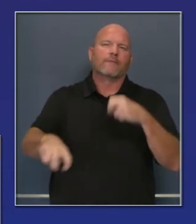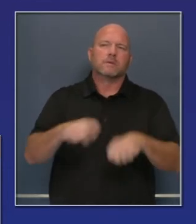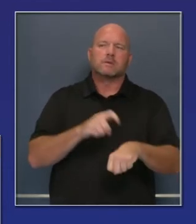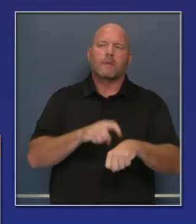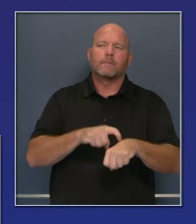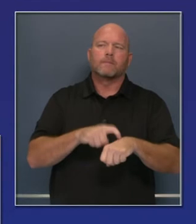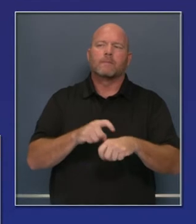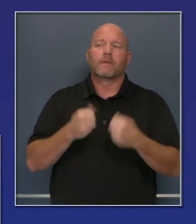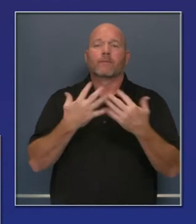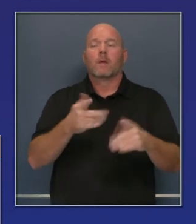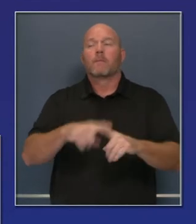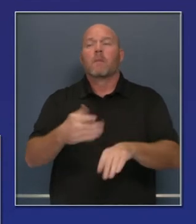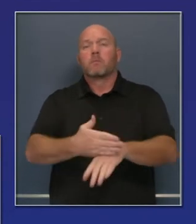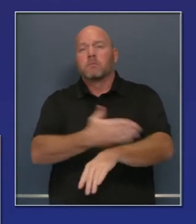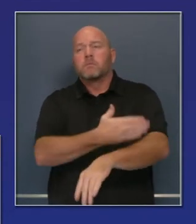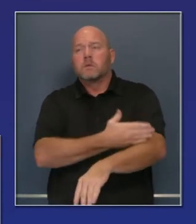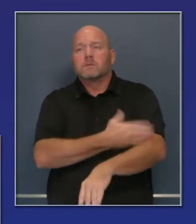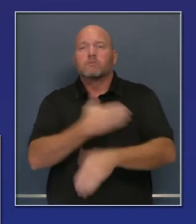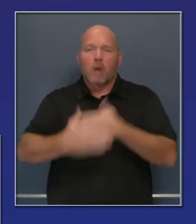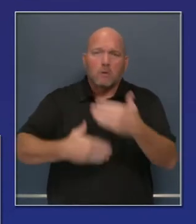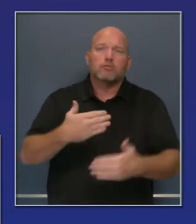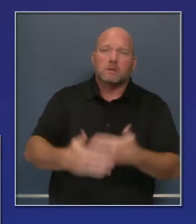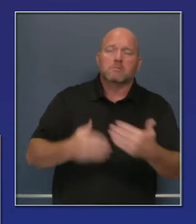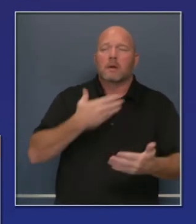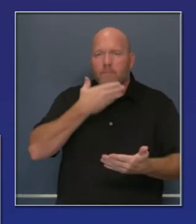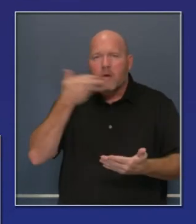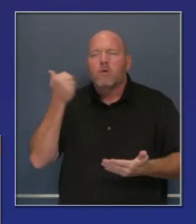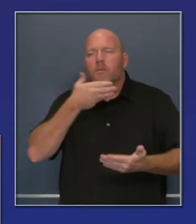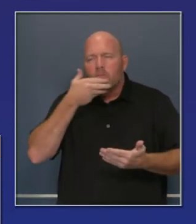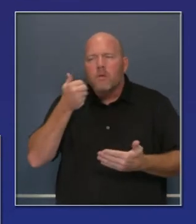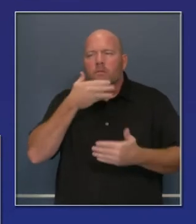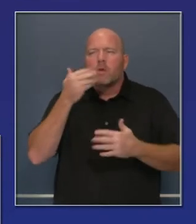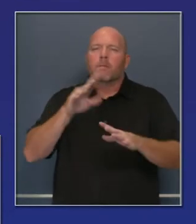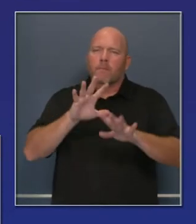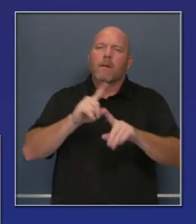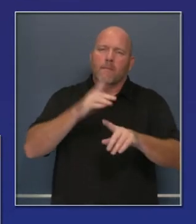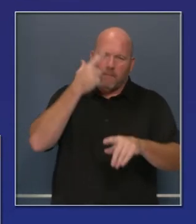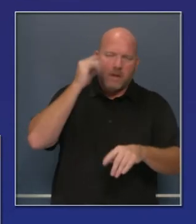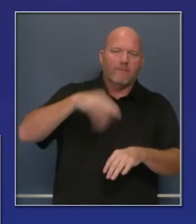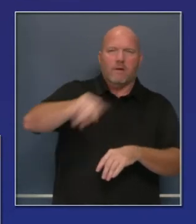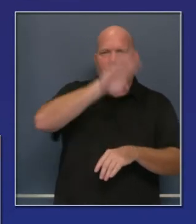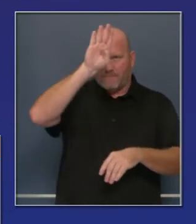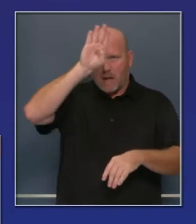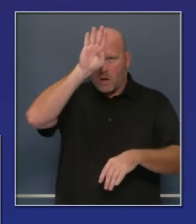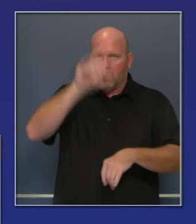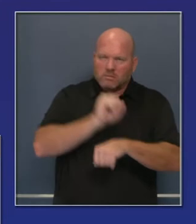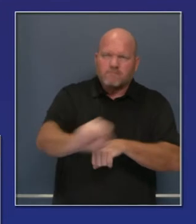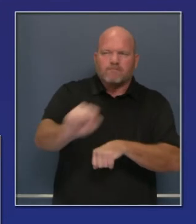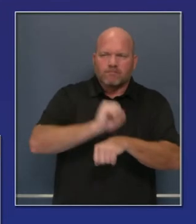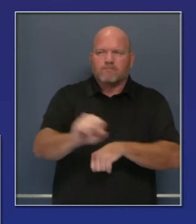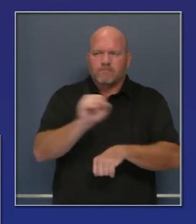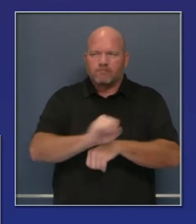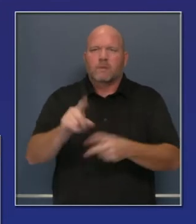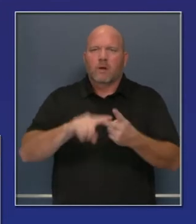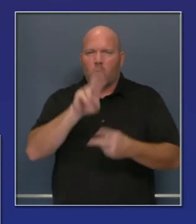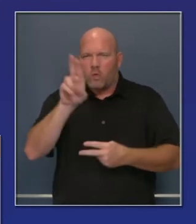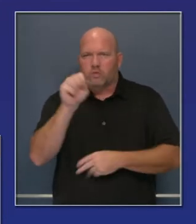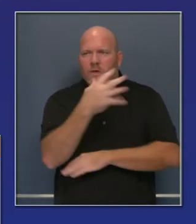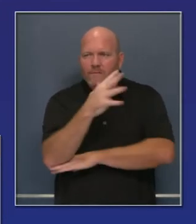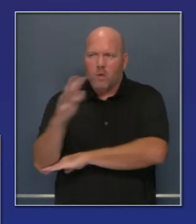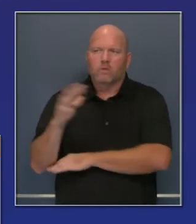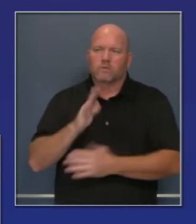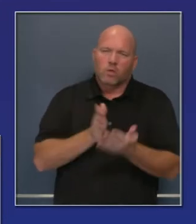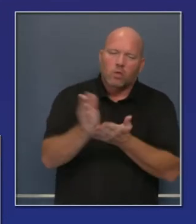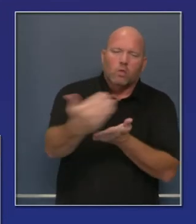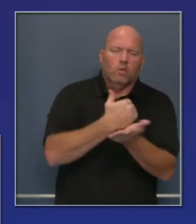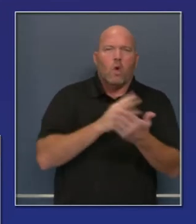incendios silvestres. Pero sí se ha logrado progreso, afortunadamente, gracias al trabajo extraordinario de bomberos a lo largo y